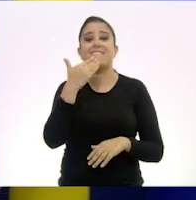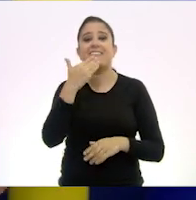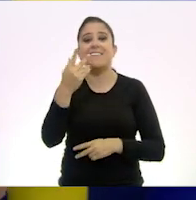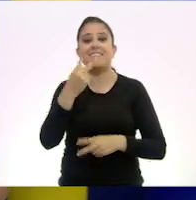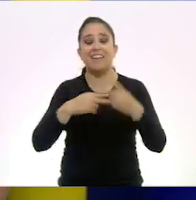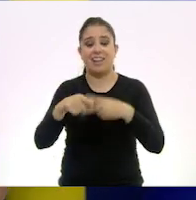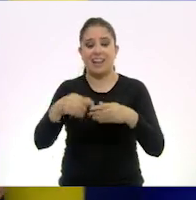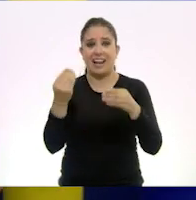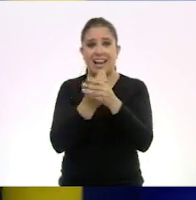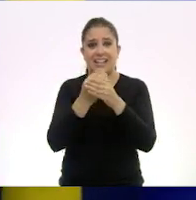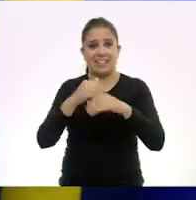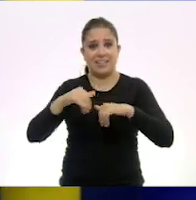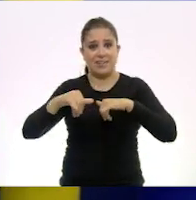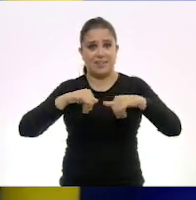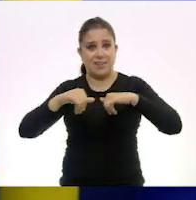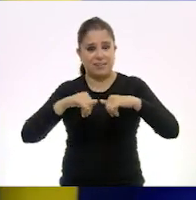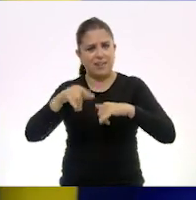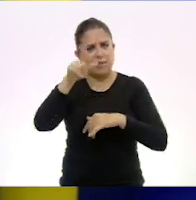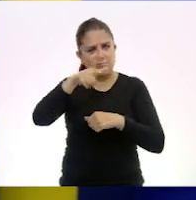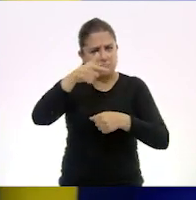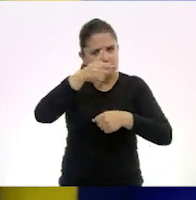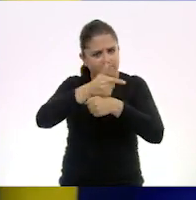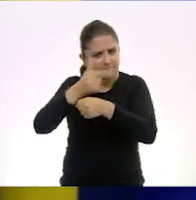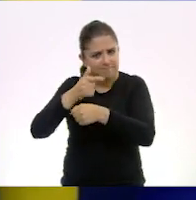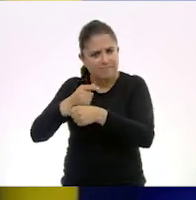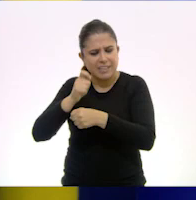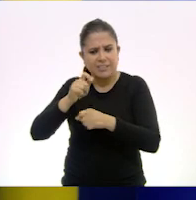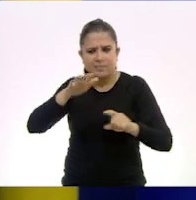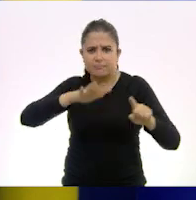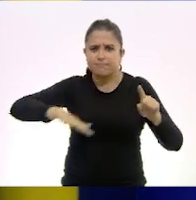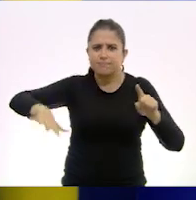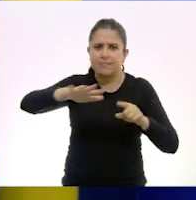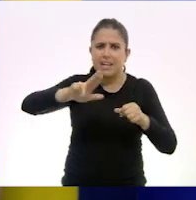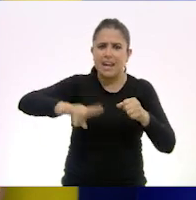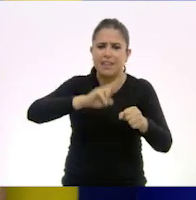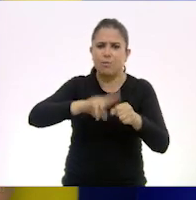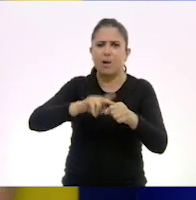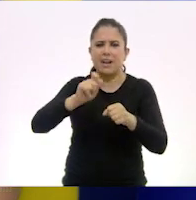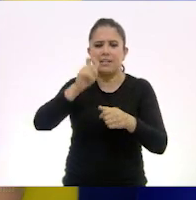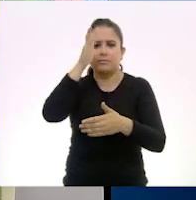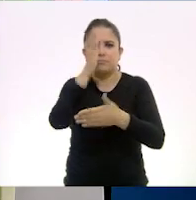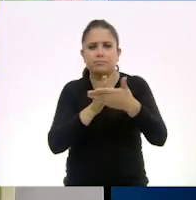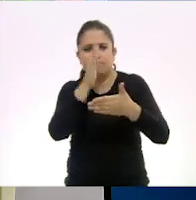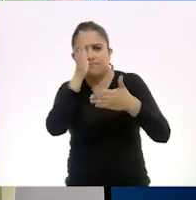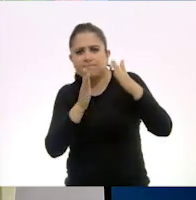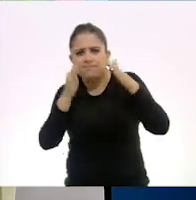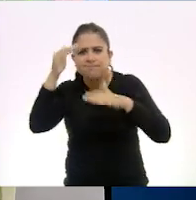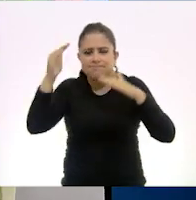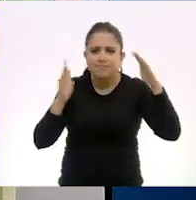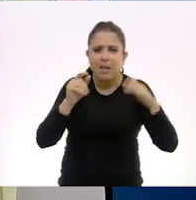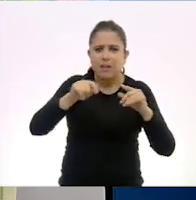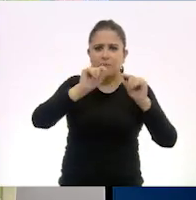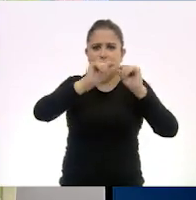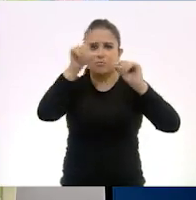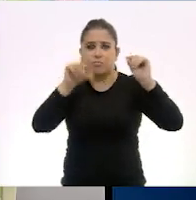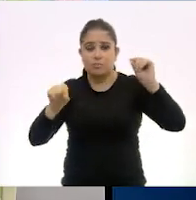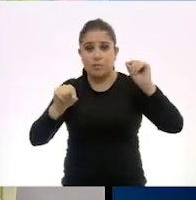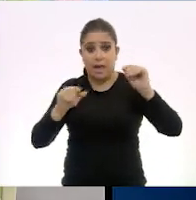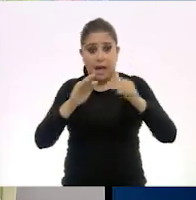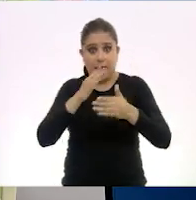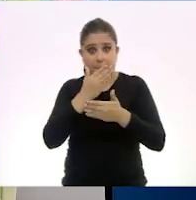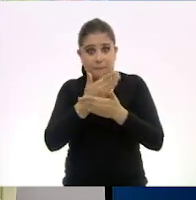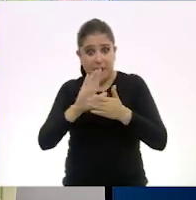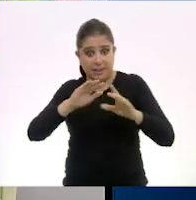clase de geografía. Identificaremos las regiones naturales en las que se divide nuestro país. O sea que además de la división política de